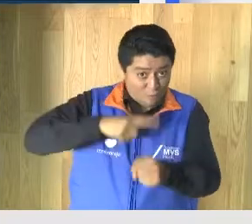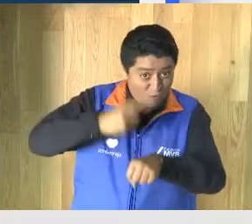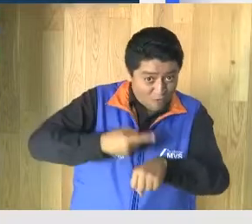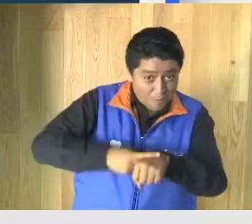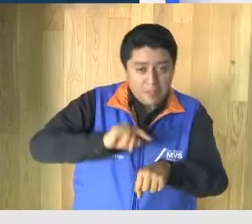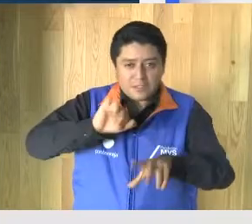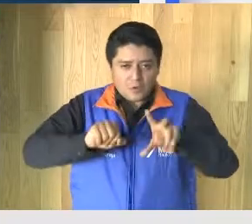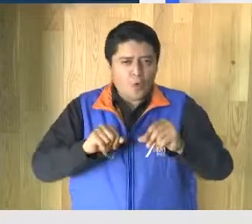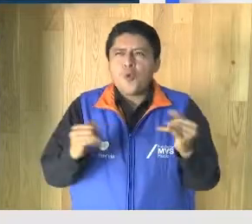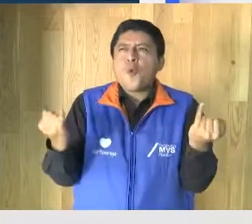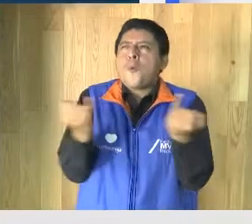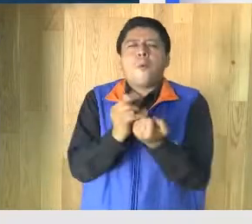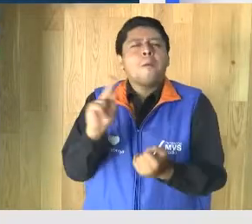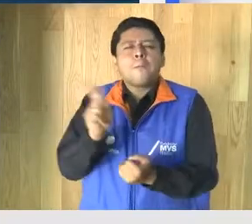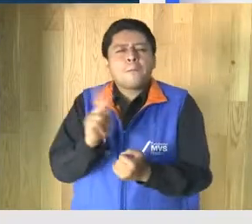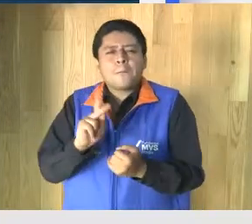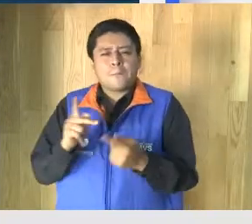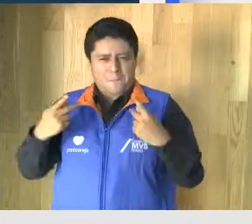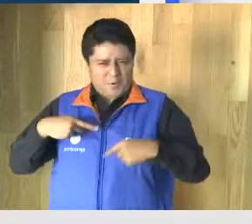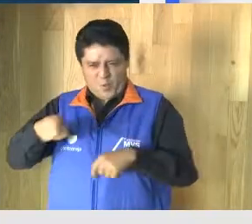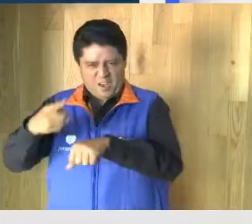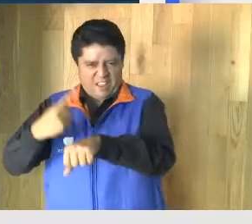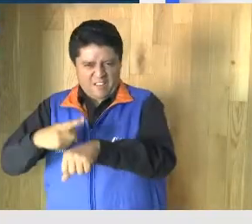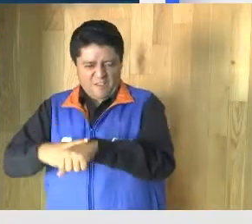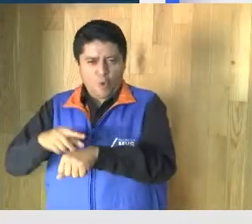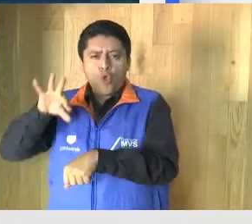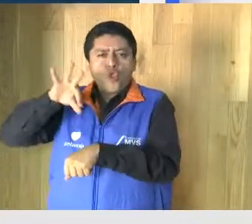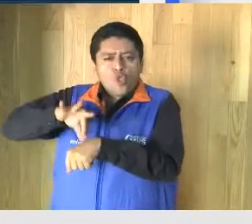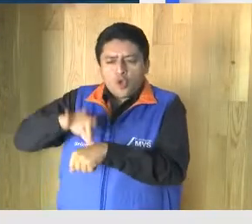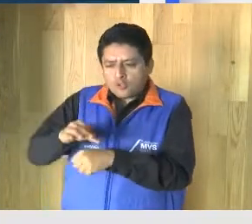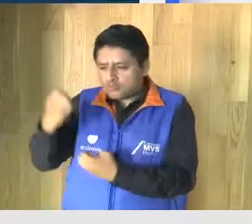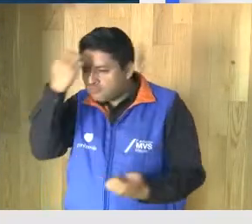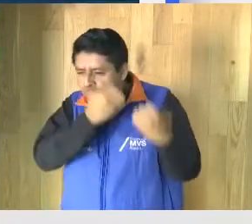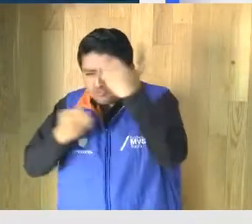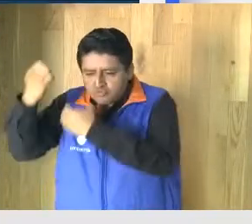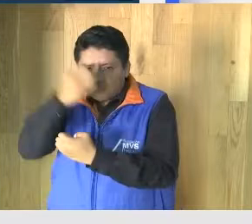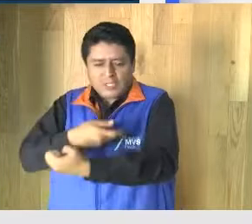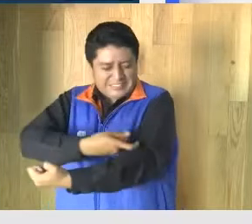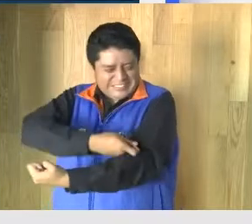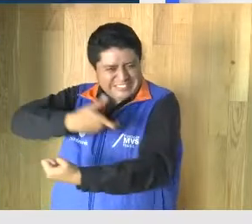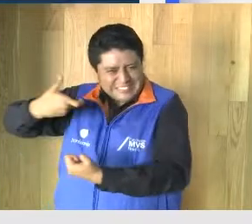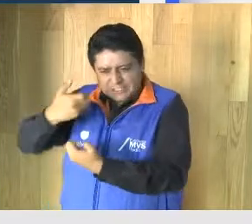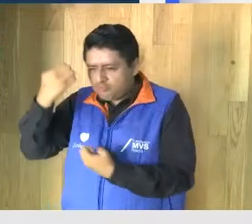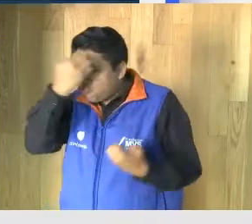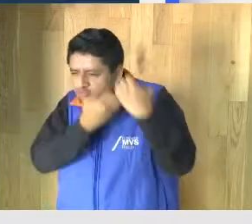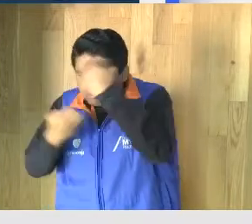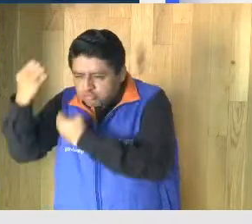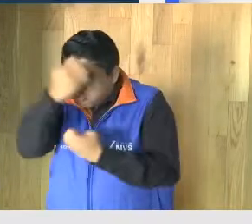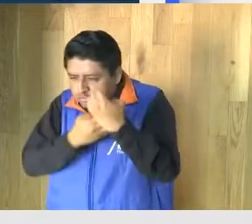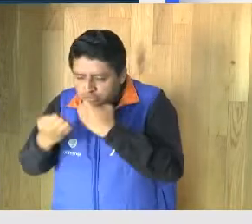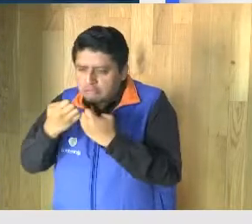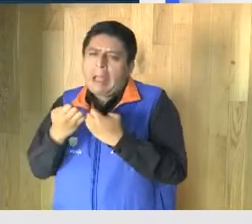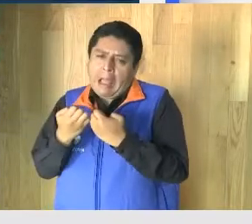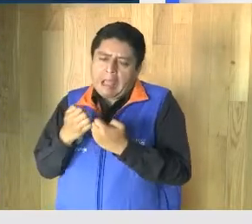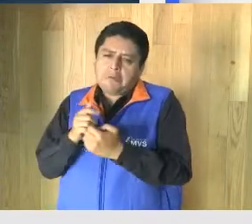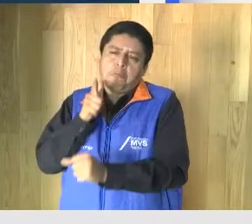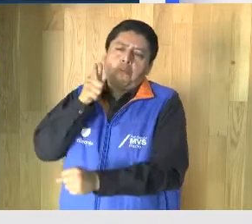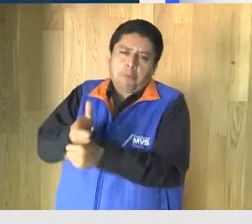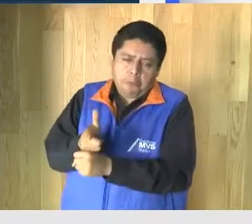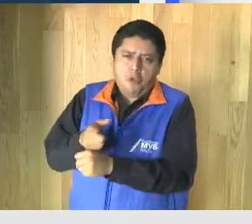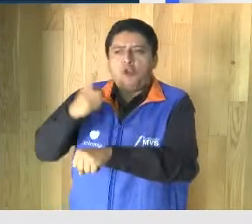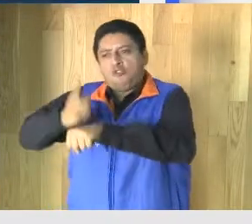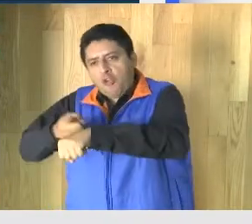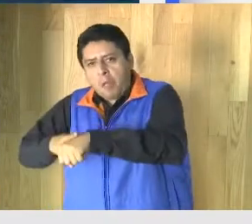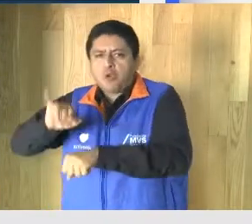médicos bueno, les da una indicación, ¿no? De si estamos en buena o mala salud, pues esto es igual. Pues el último límite planetario que se